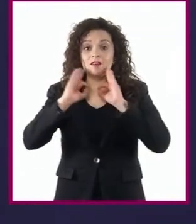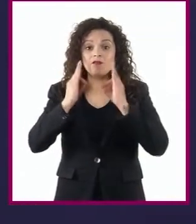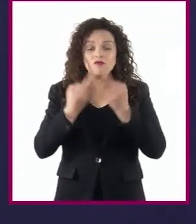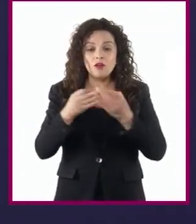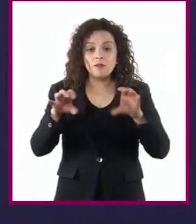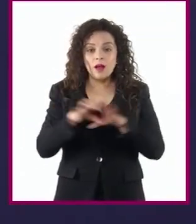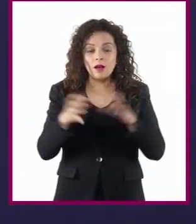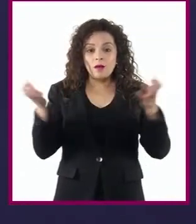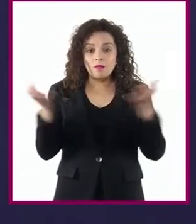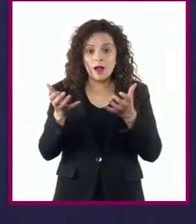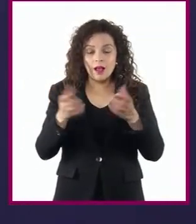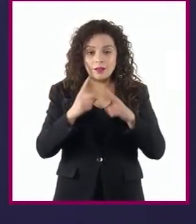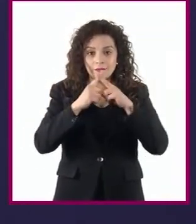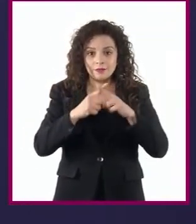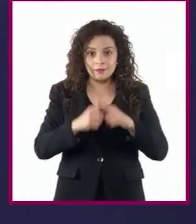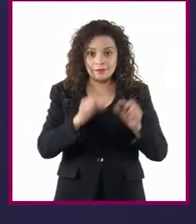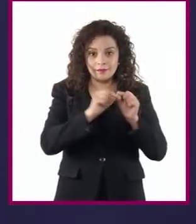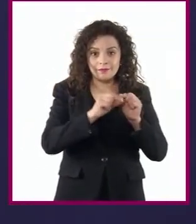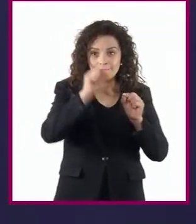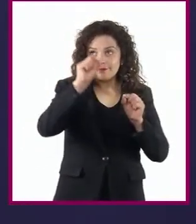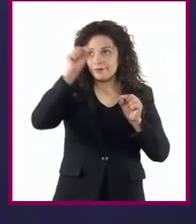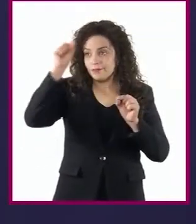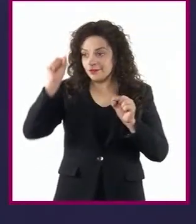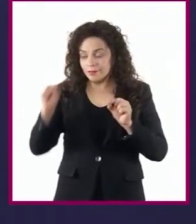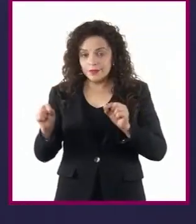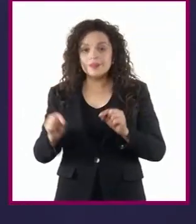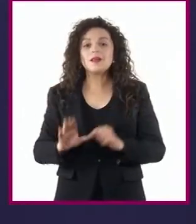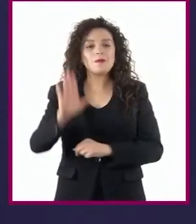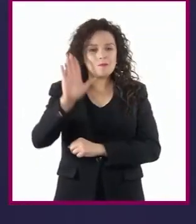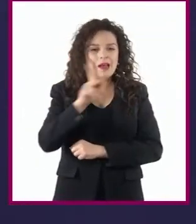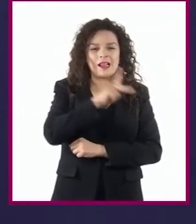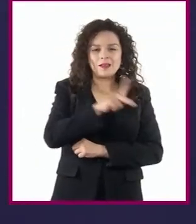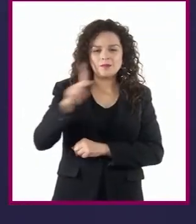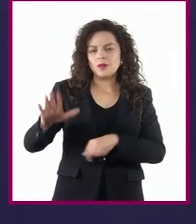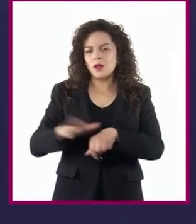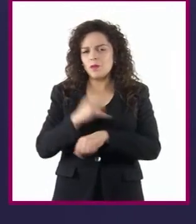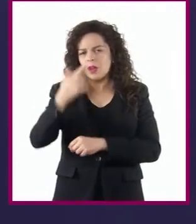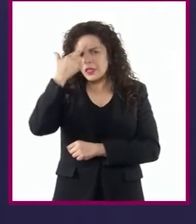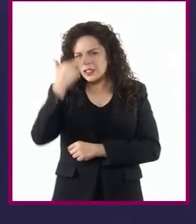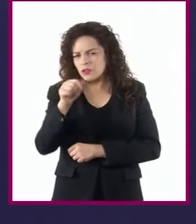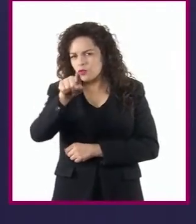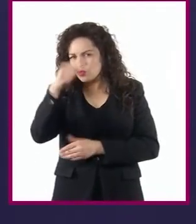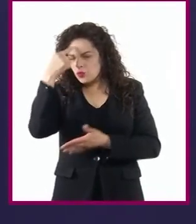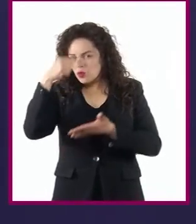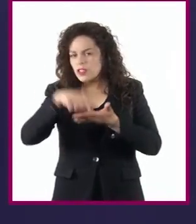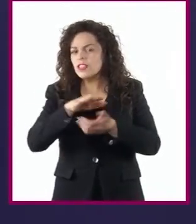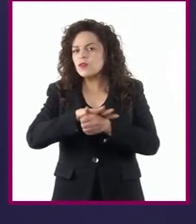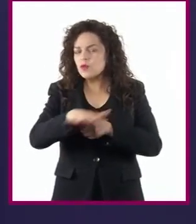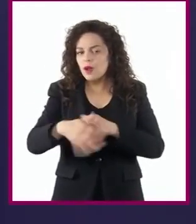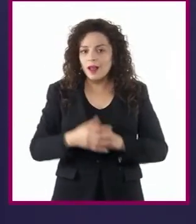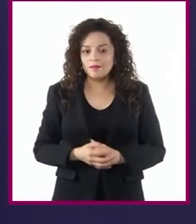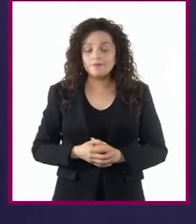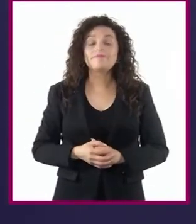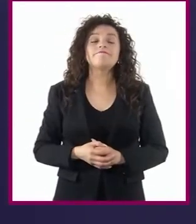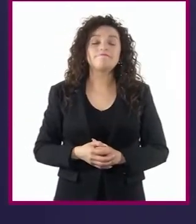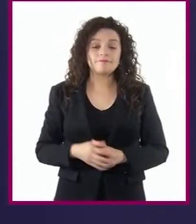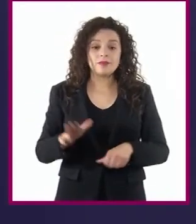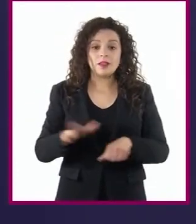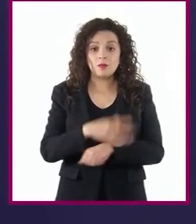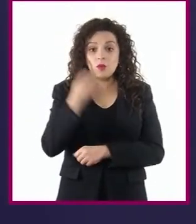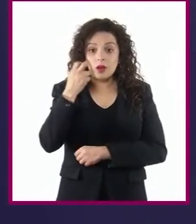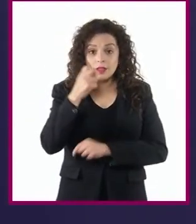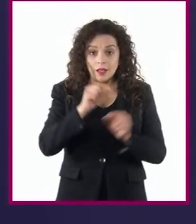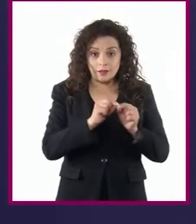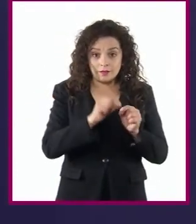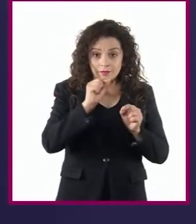de frecuencias es muy parecida. ¿A qué piensan que se debe esto? Muy bien, esto ocurre porque el polígono de frecuencias